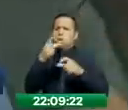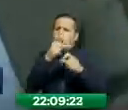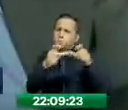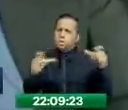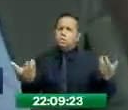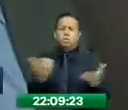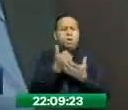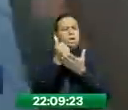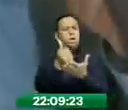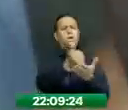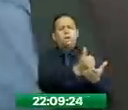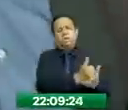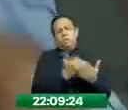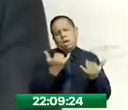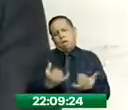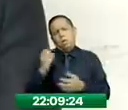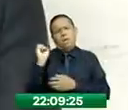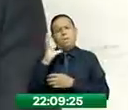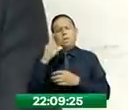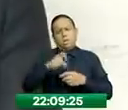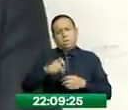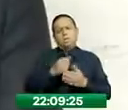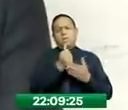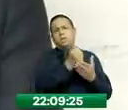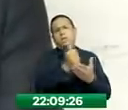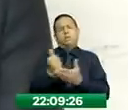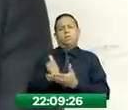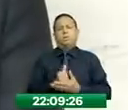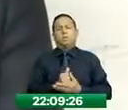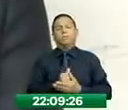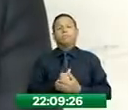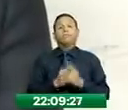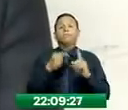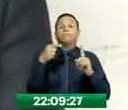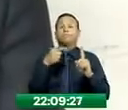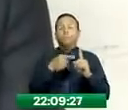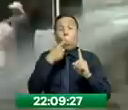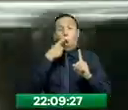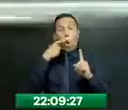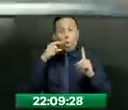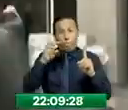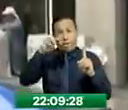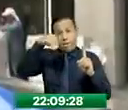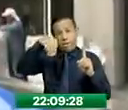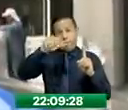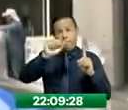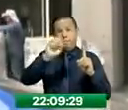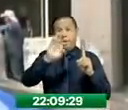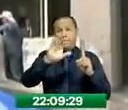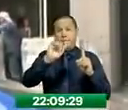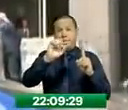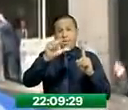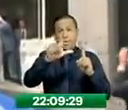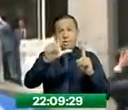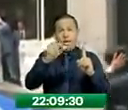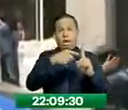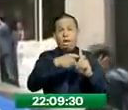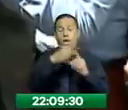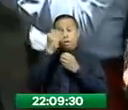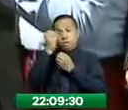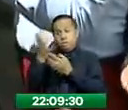pruebas el ex secretario metropolitano de salud lenny mantilla también convocado no rindió su versión